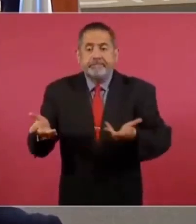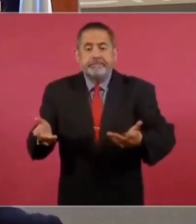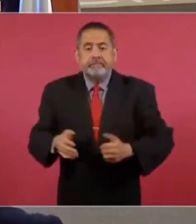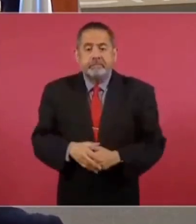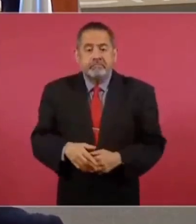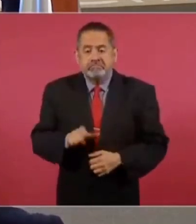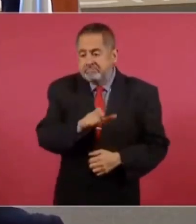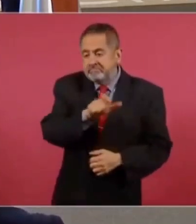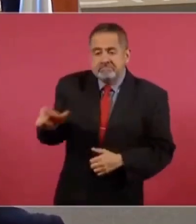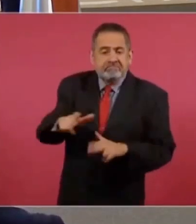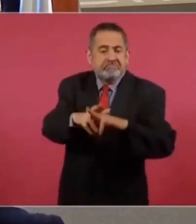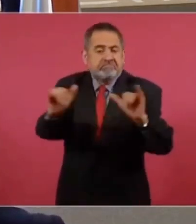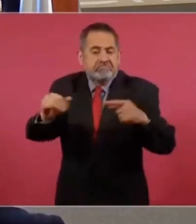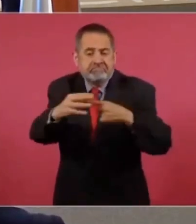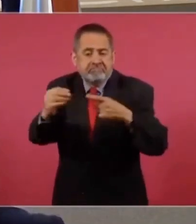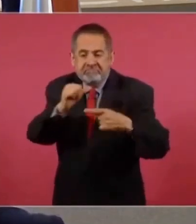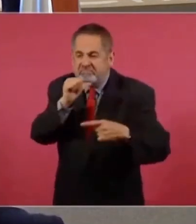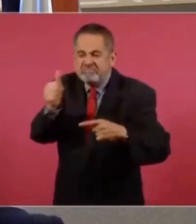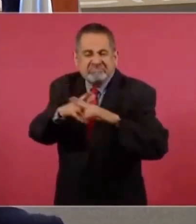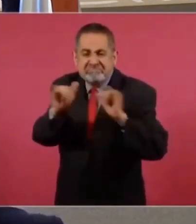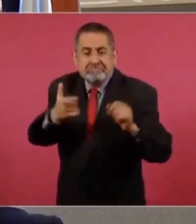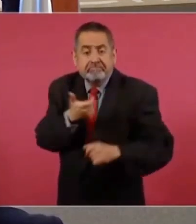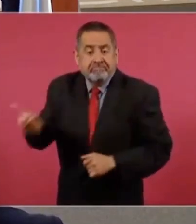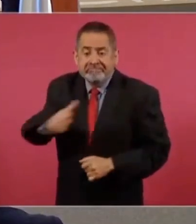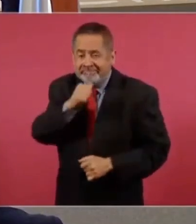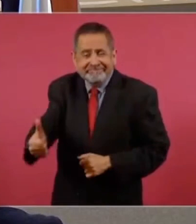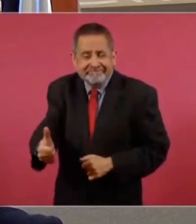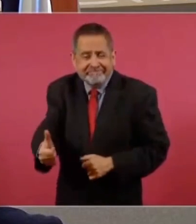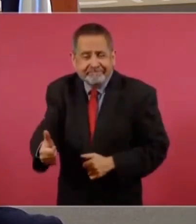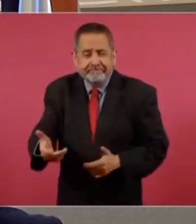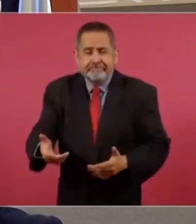No pagaron ni un centavo.